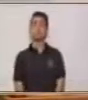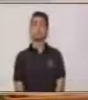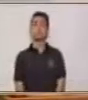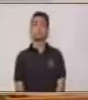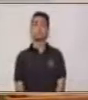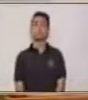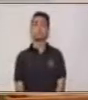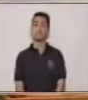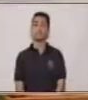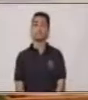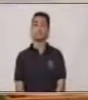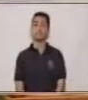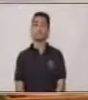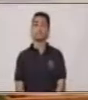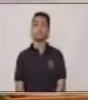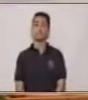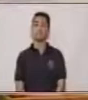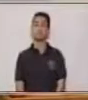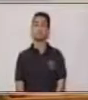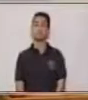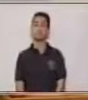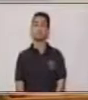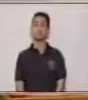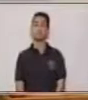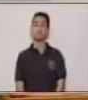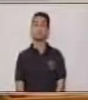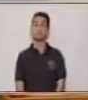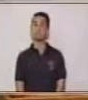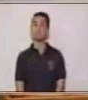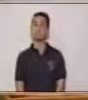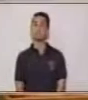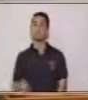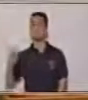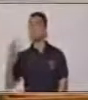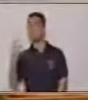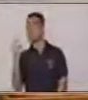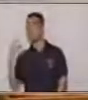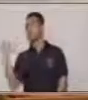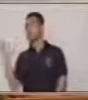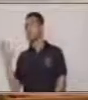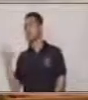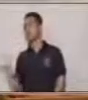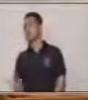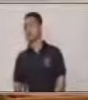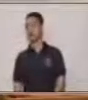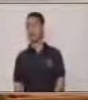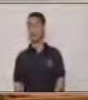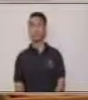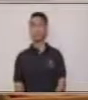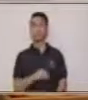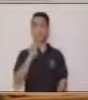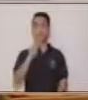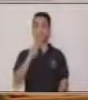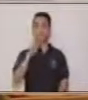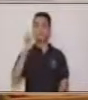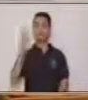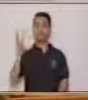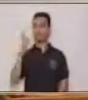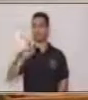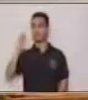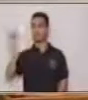Muy bien. El modelo número 2 representaba un